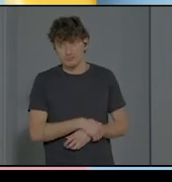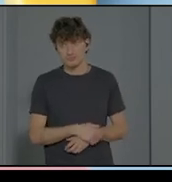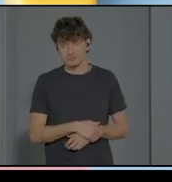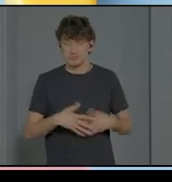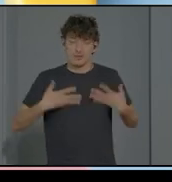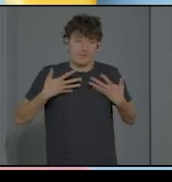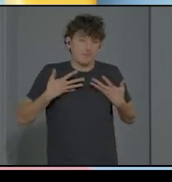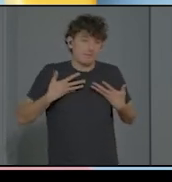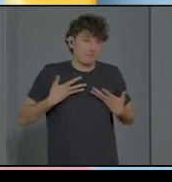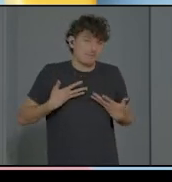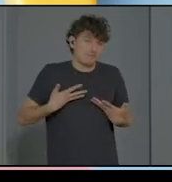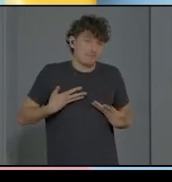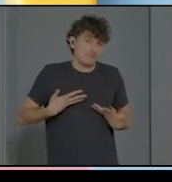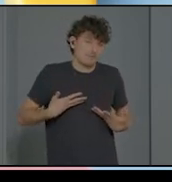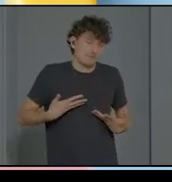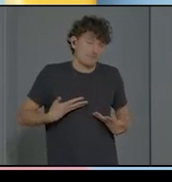relajamiento, sí, que